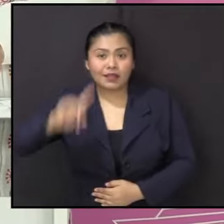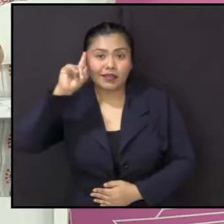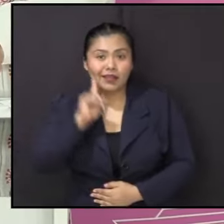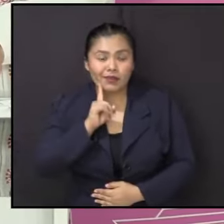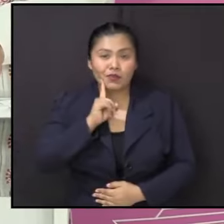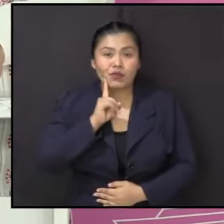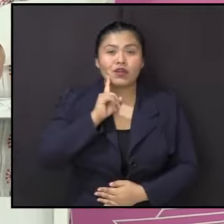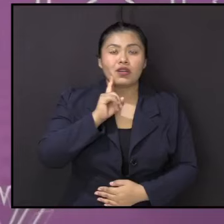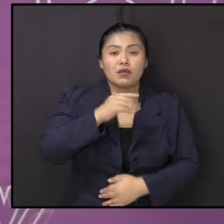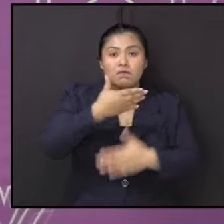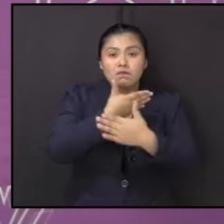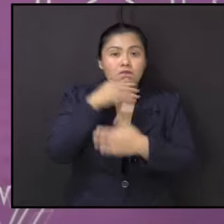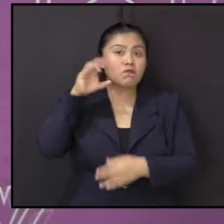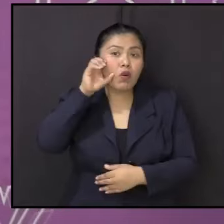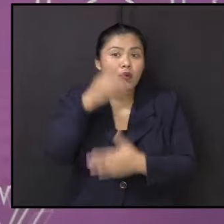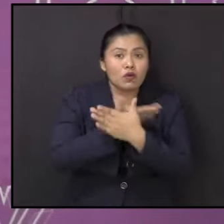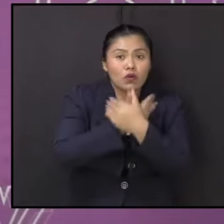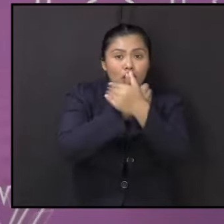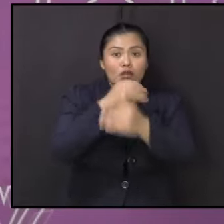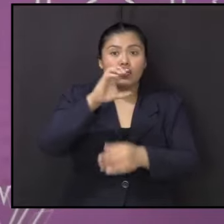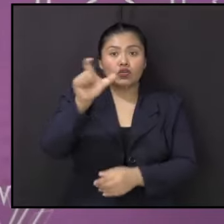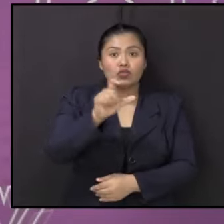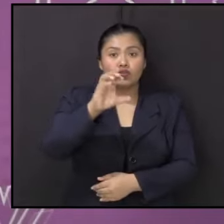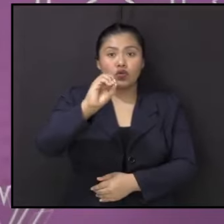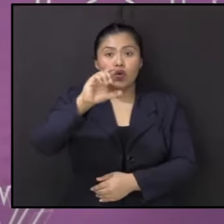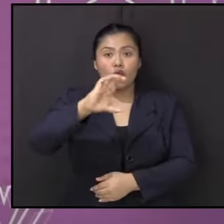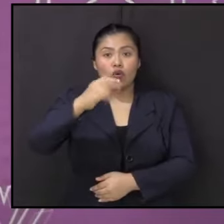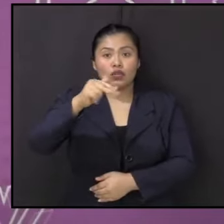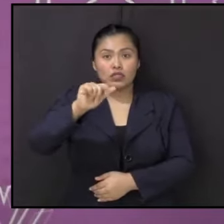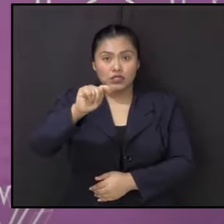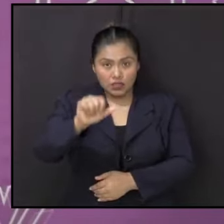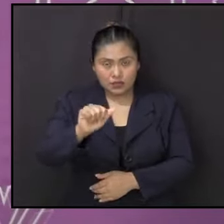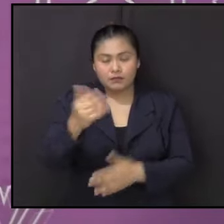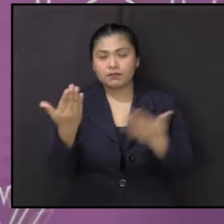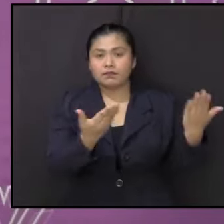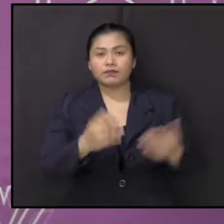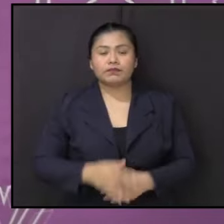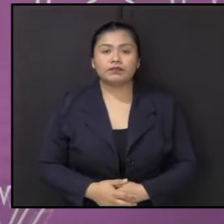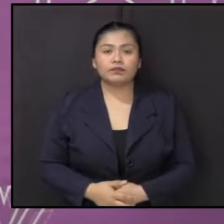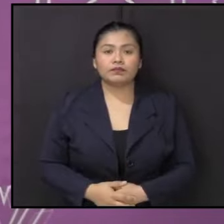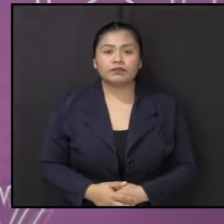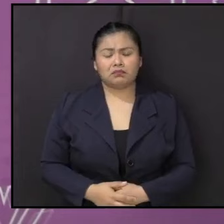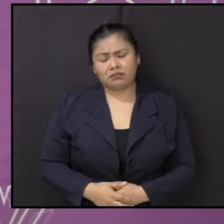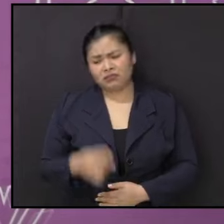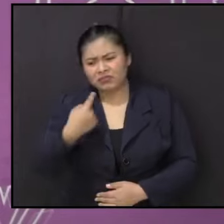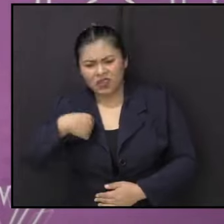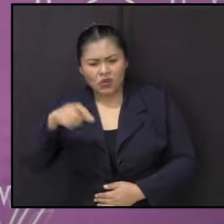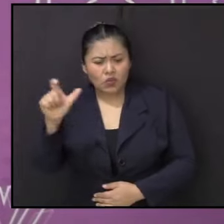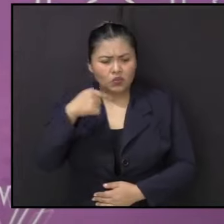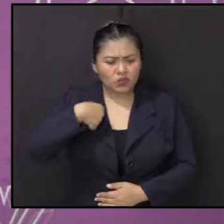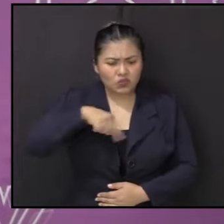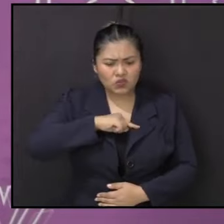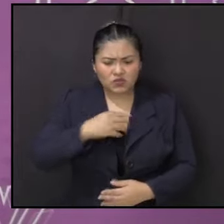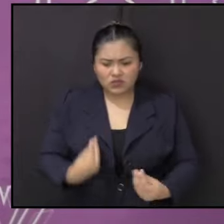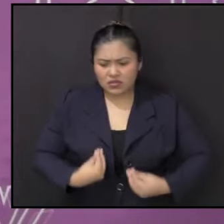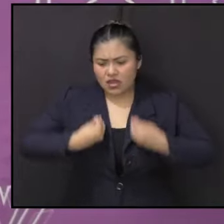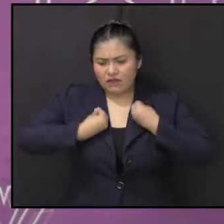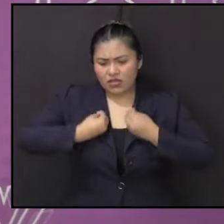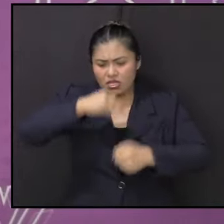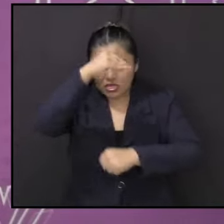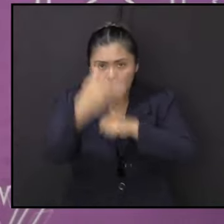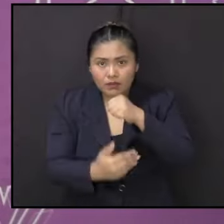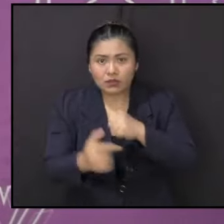Xochitl Arbezú. El final de nuestros días llega en el momento en que guardamos silencio de lo que